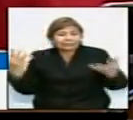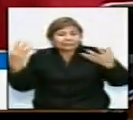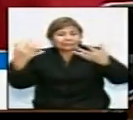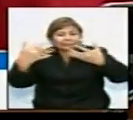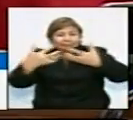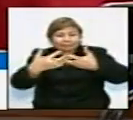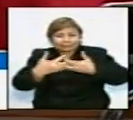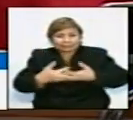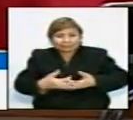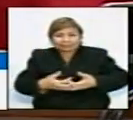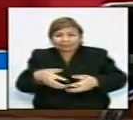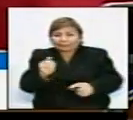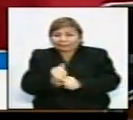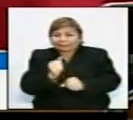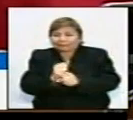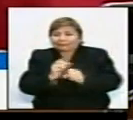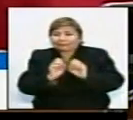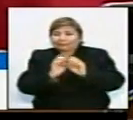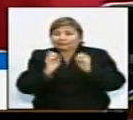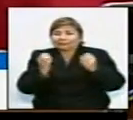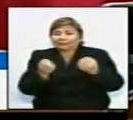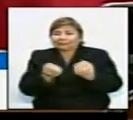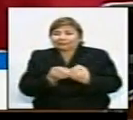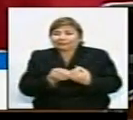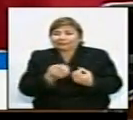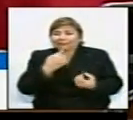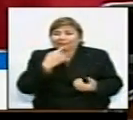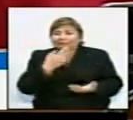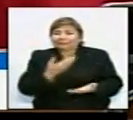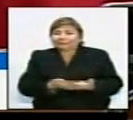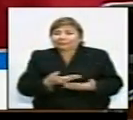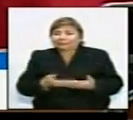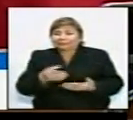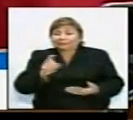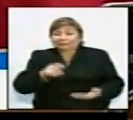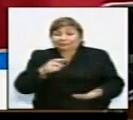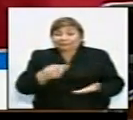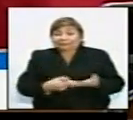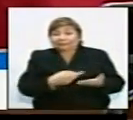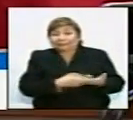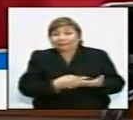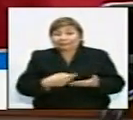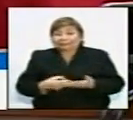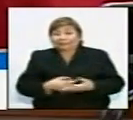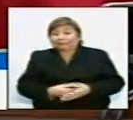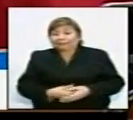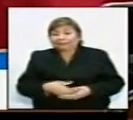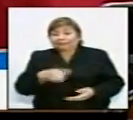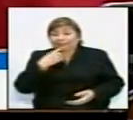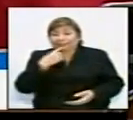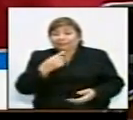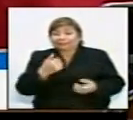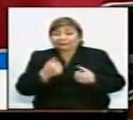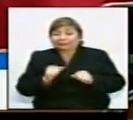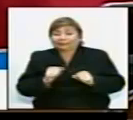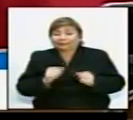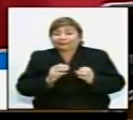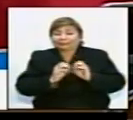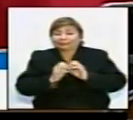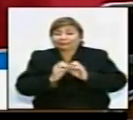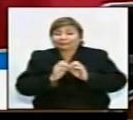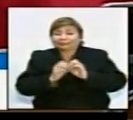trabajo en equipo. Y eso creo que es algo que necesitamos también discutir. Y es algo que estamos tratando de